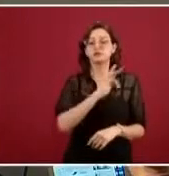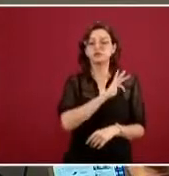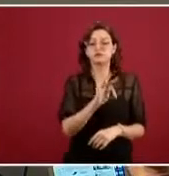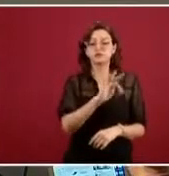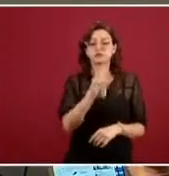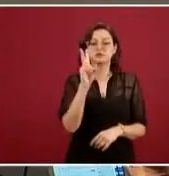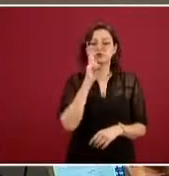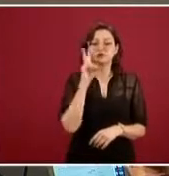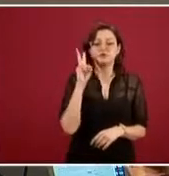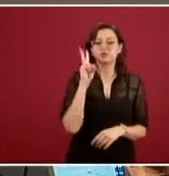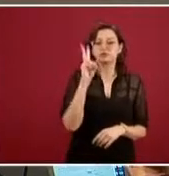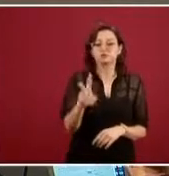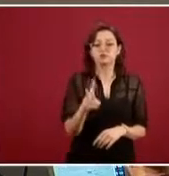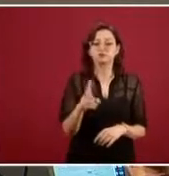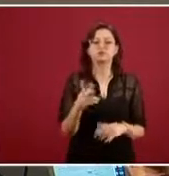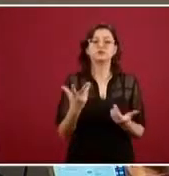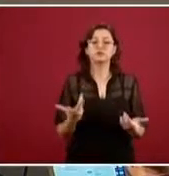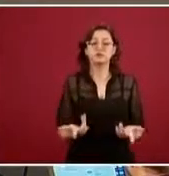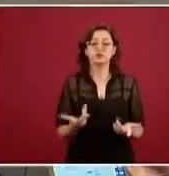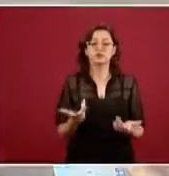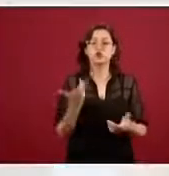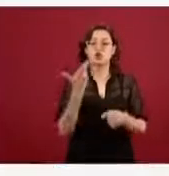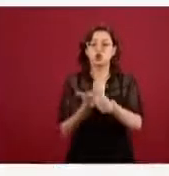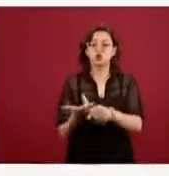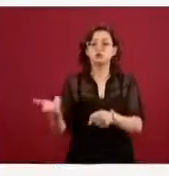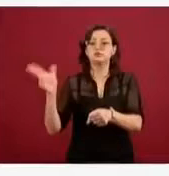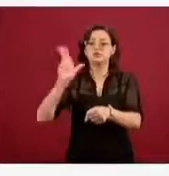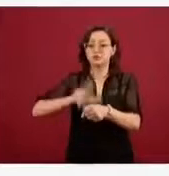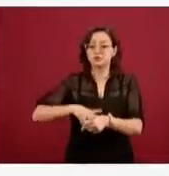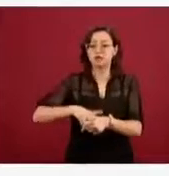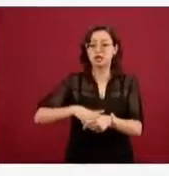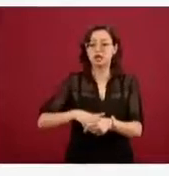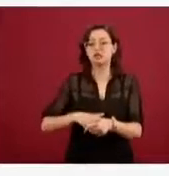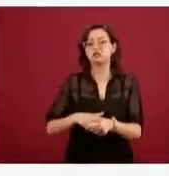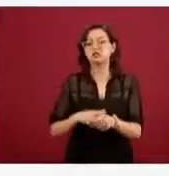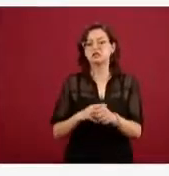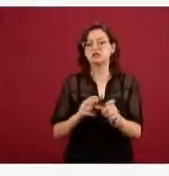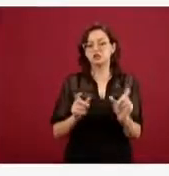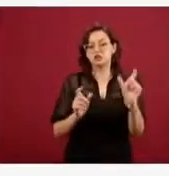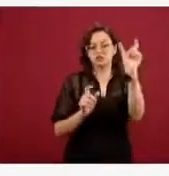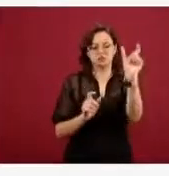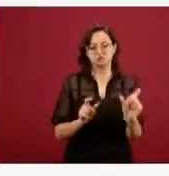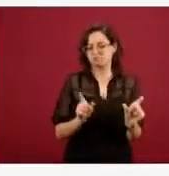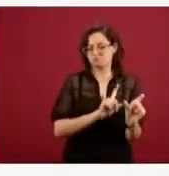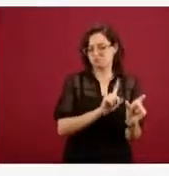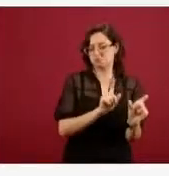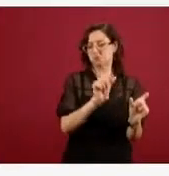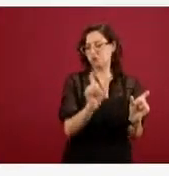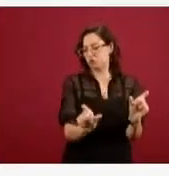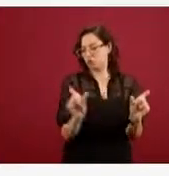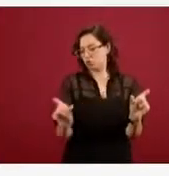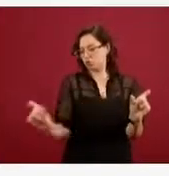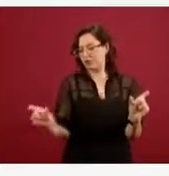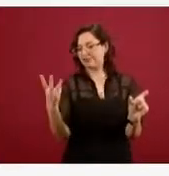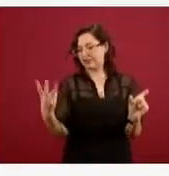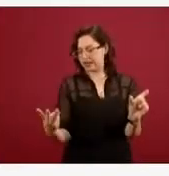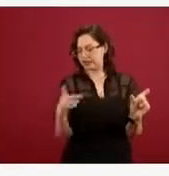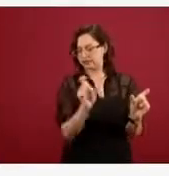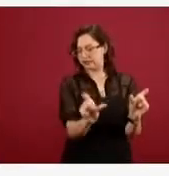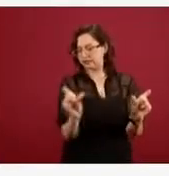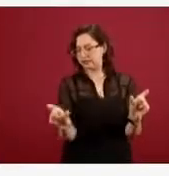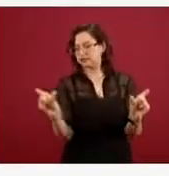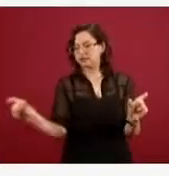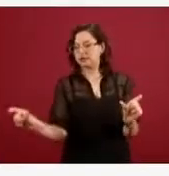los pacientes que en su momento han requerido hospitalización, que son los últimos 3 datos de la derecha, qué tipo